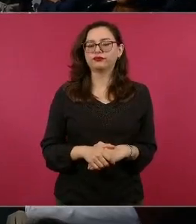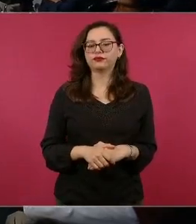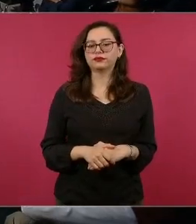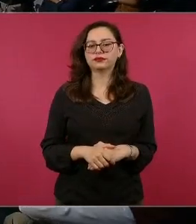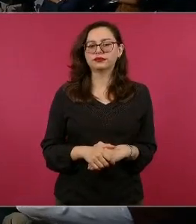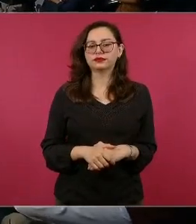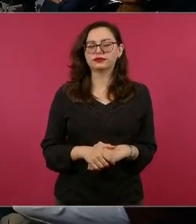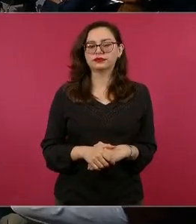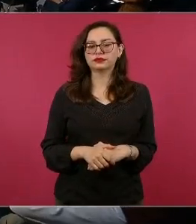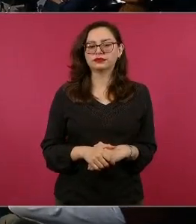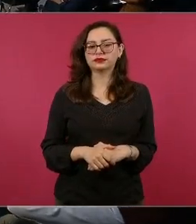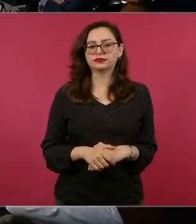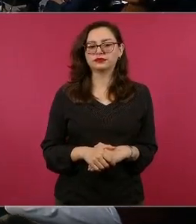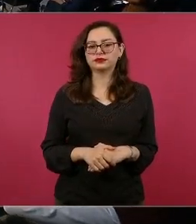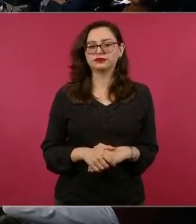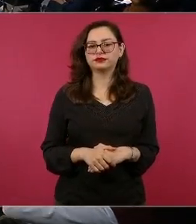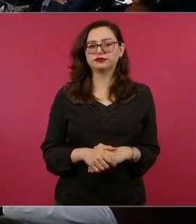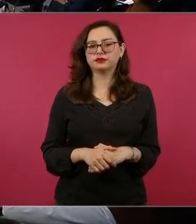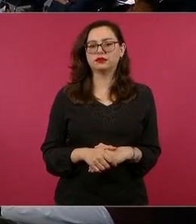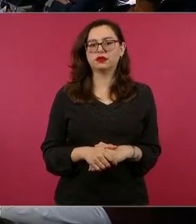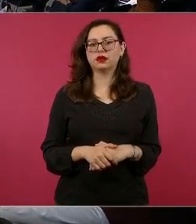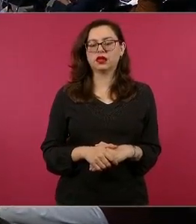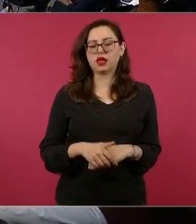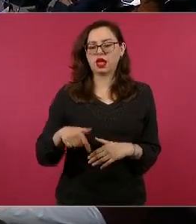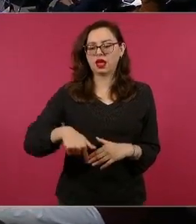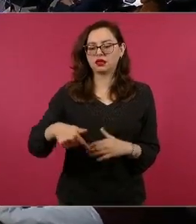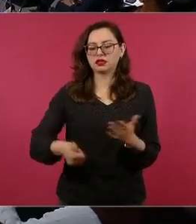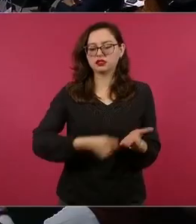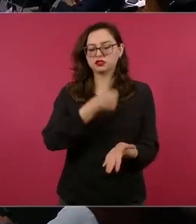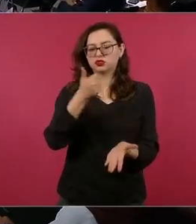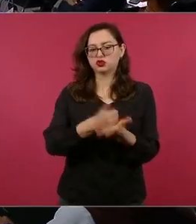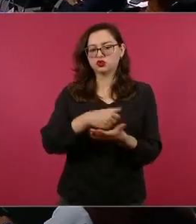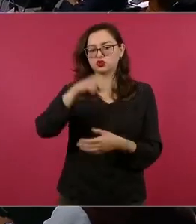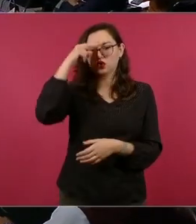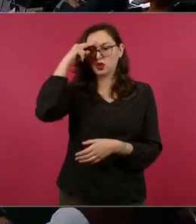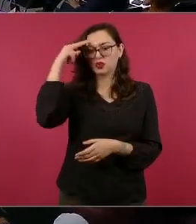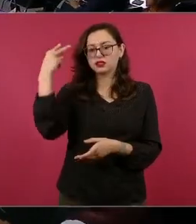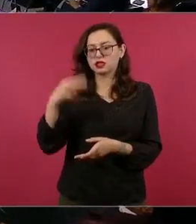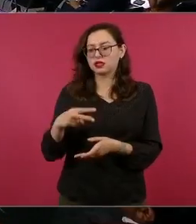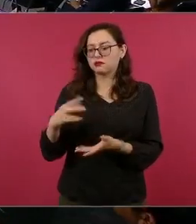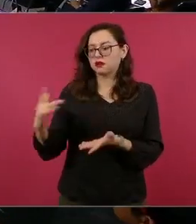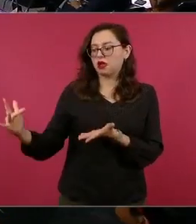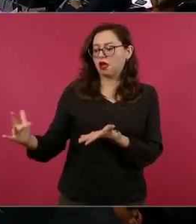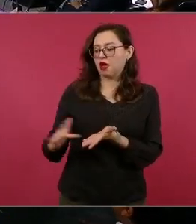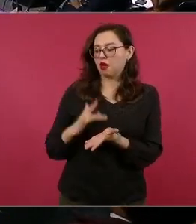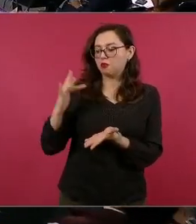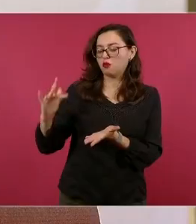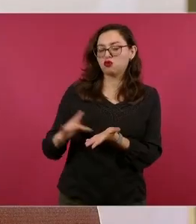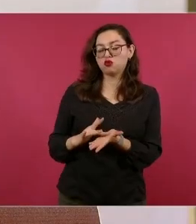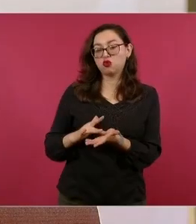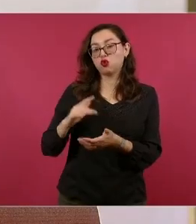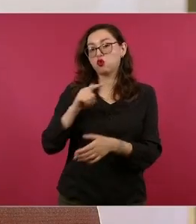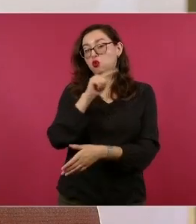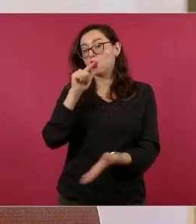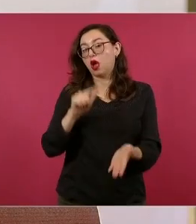yo ocupaba el lugar 31 aquí, y el 32 era Aguascalientes.